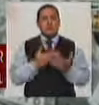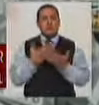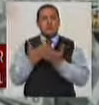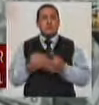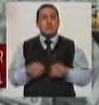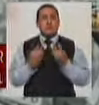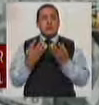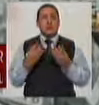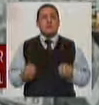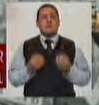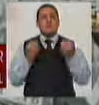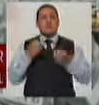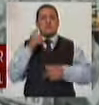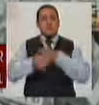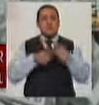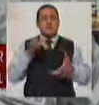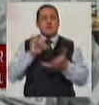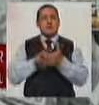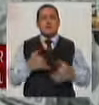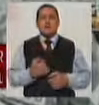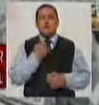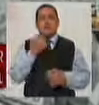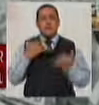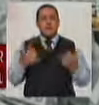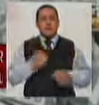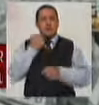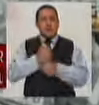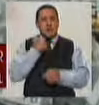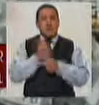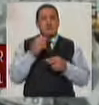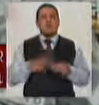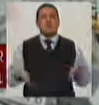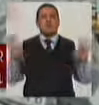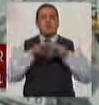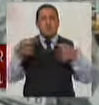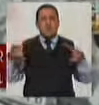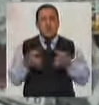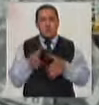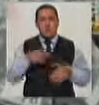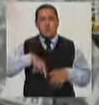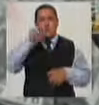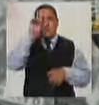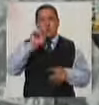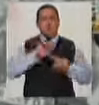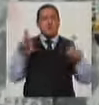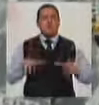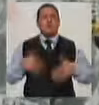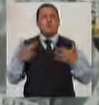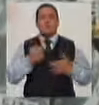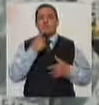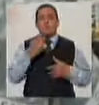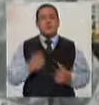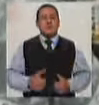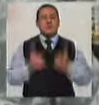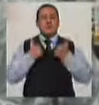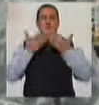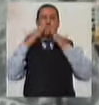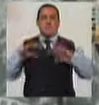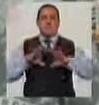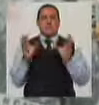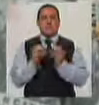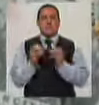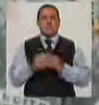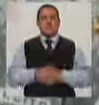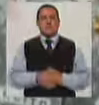reconfortante porque un personal que está el personal que está haciendo un trabajo tan importante para nuestra patria no podría no podía estar viviendo en malas condiciones de